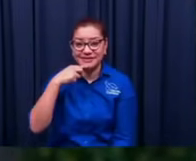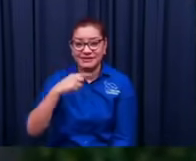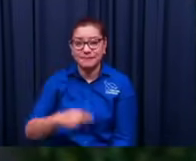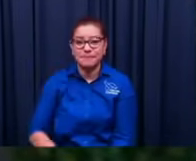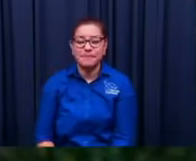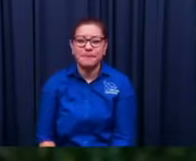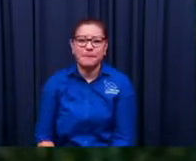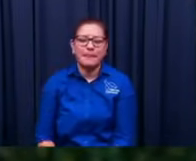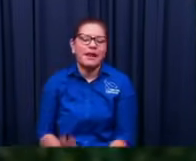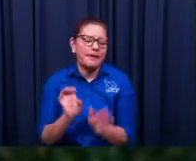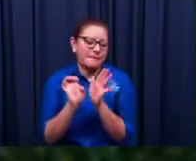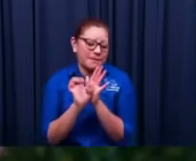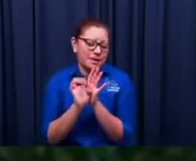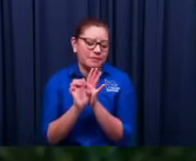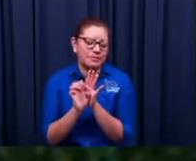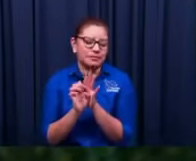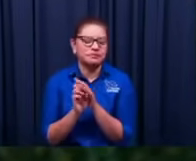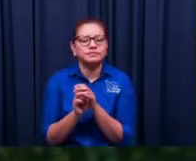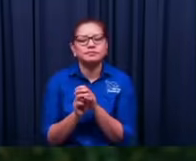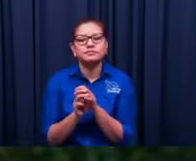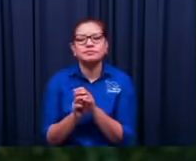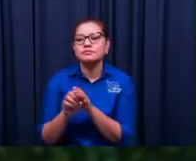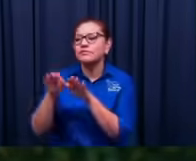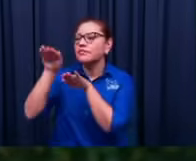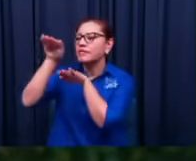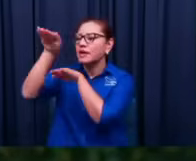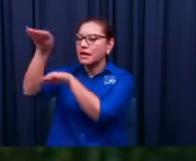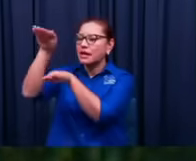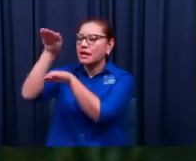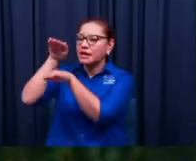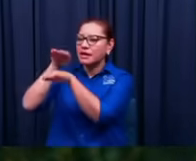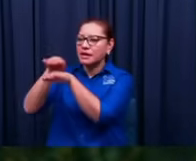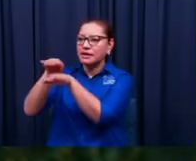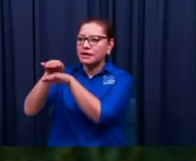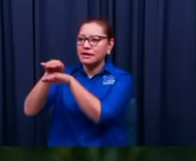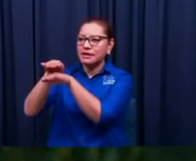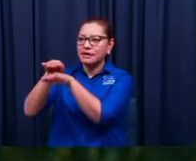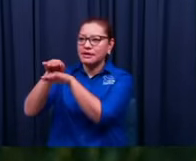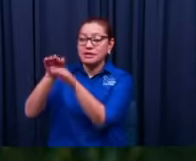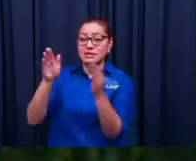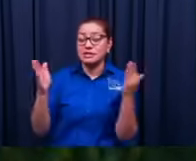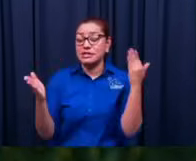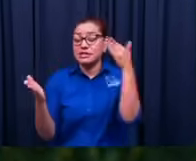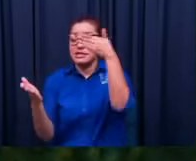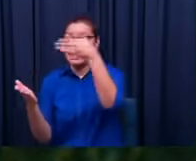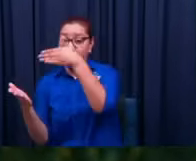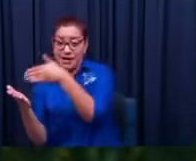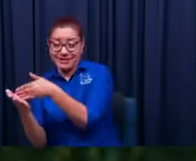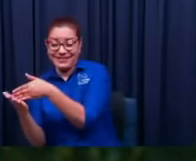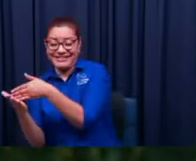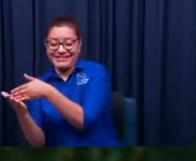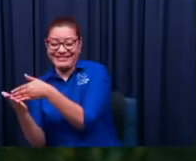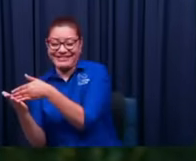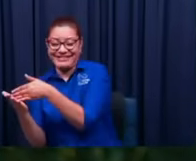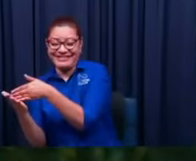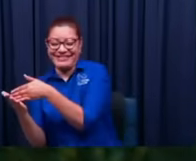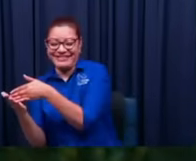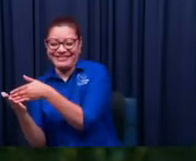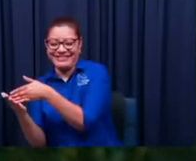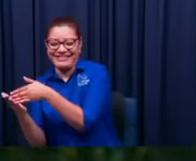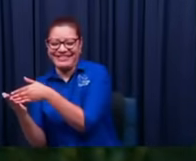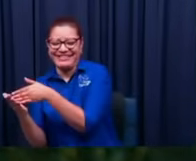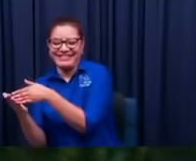a un funeral y llega al cementerio y el Waze le dice, has llegado a tu destino. Está